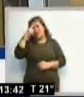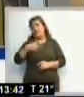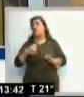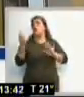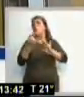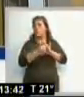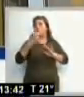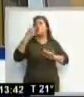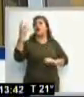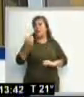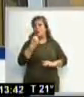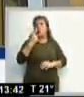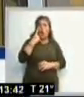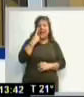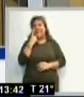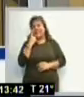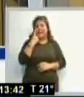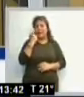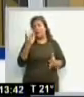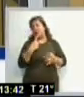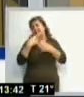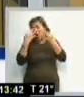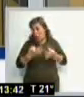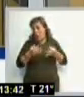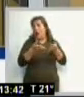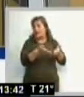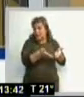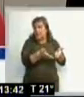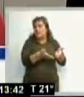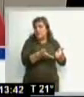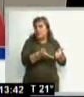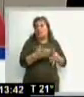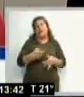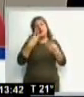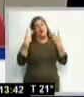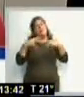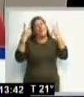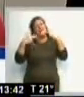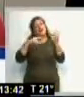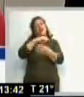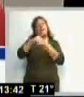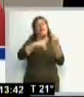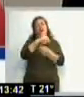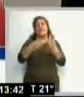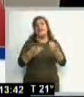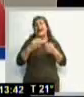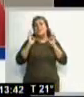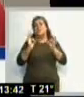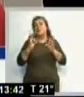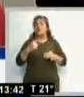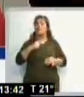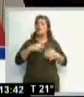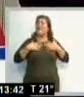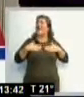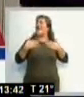compromiso que asumió el intendente municipal, no te quepa duda que va a ser así, y bueno, y poner el paseo de la familia, realmente, yo ya quedé